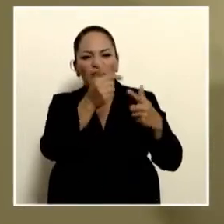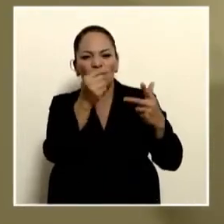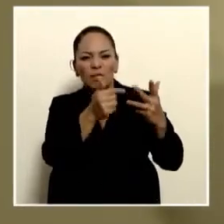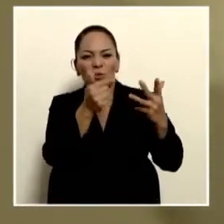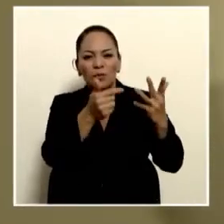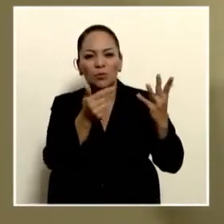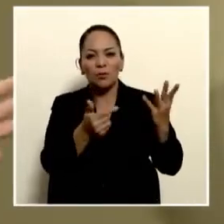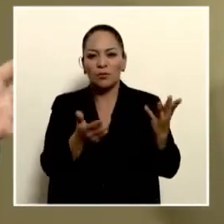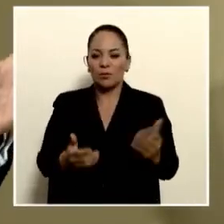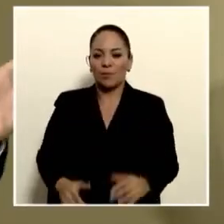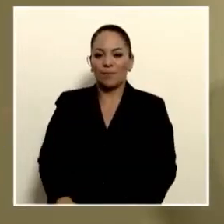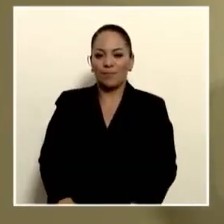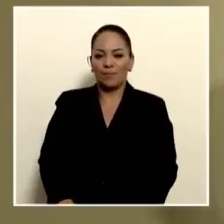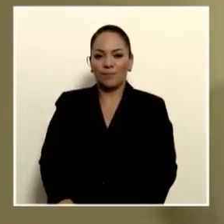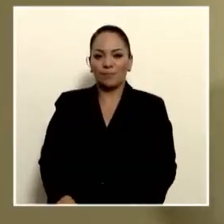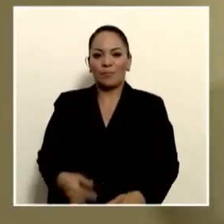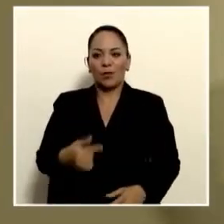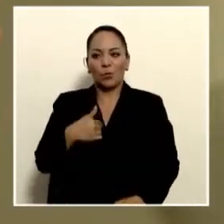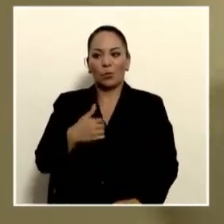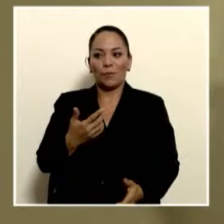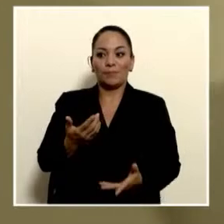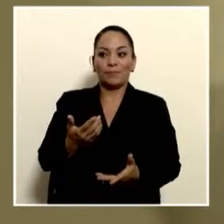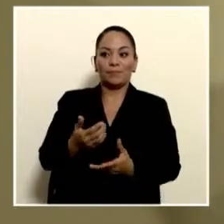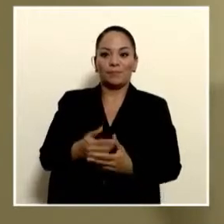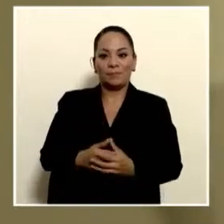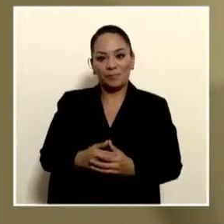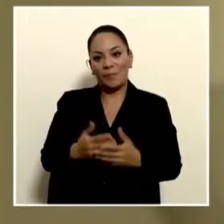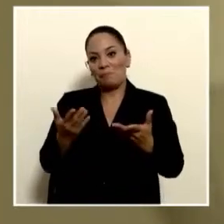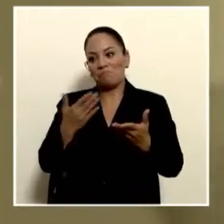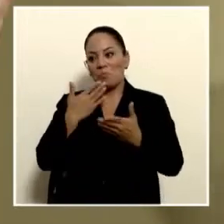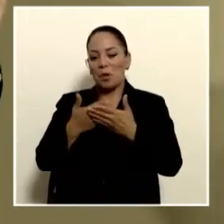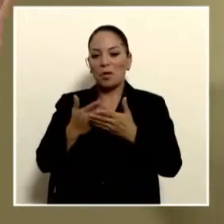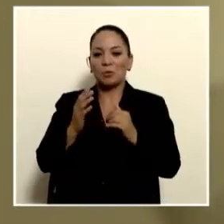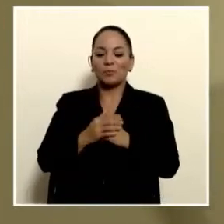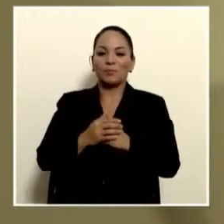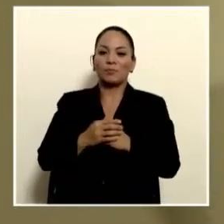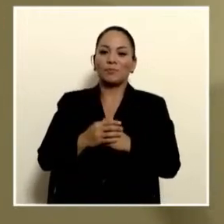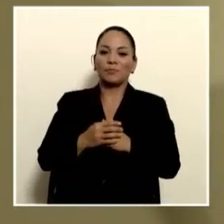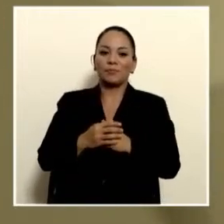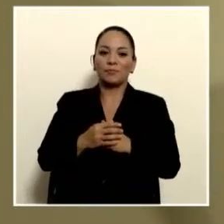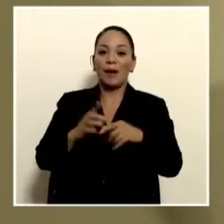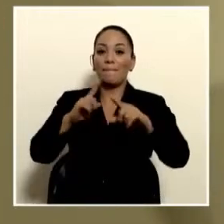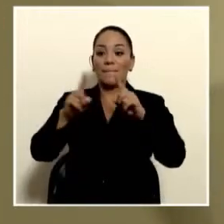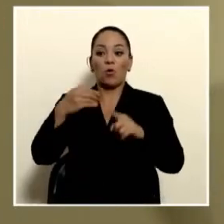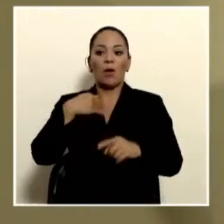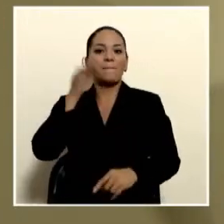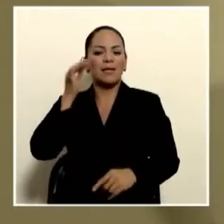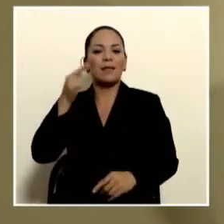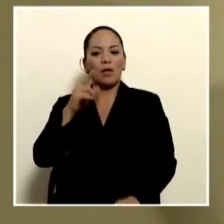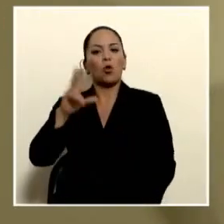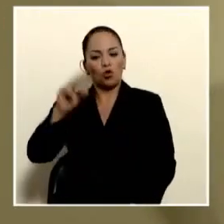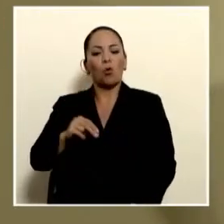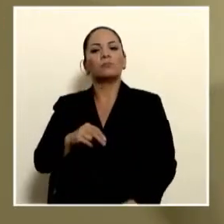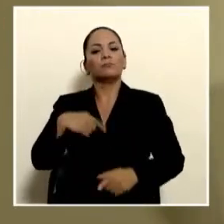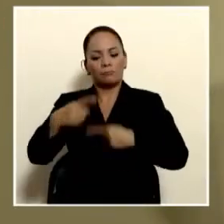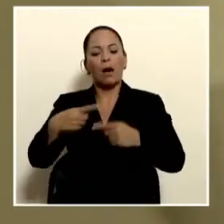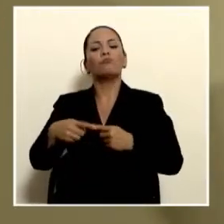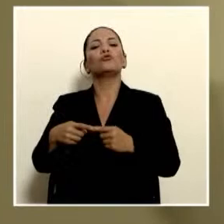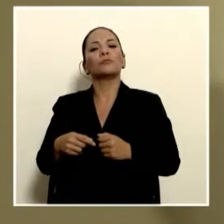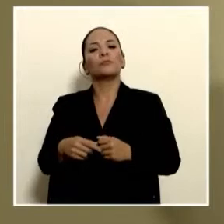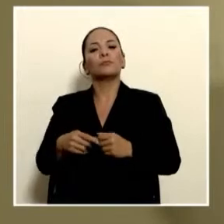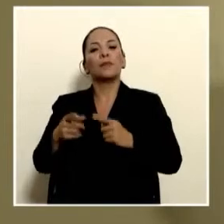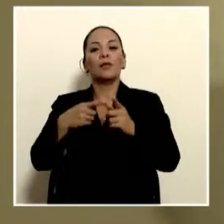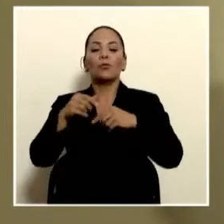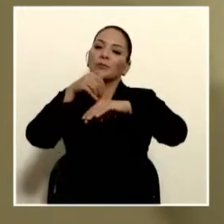tal otra. Y empieza uno, ya cuando la ministra dice, no señores, aquí vamos, hay que hacer la